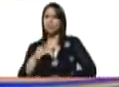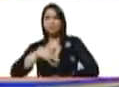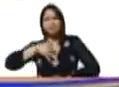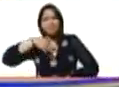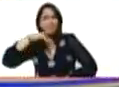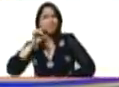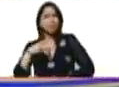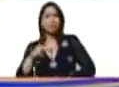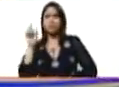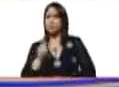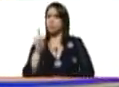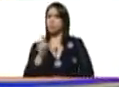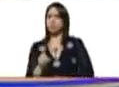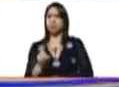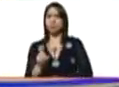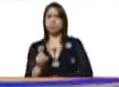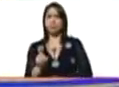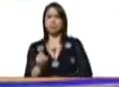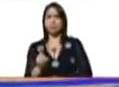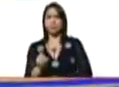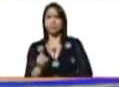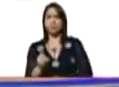dolores, necesidades.